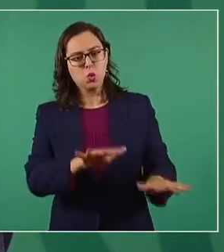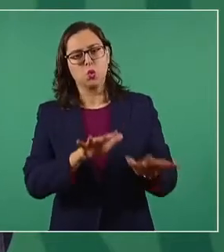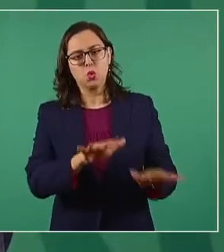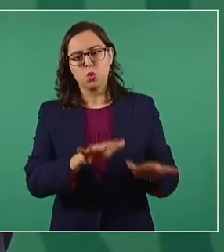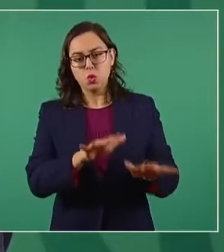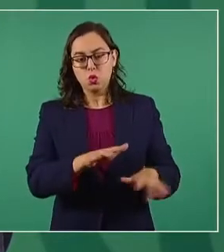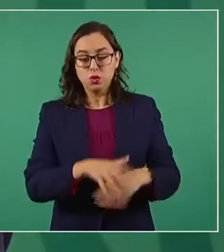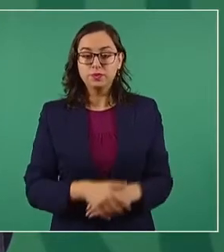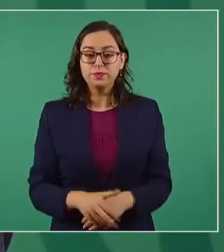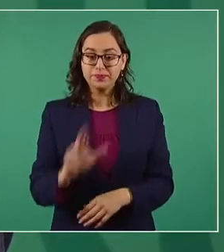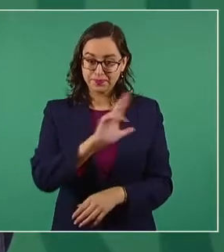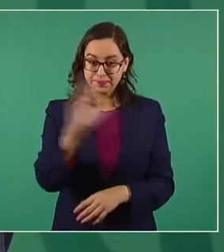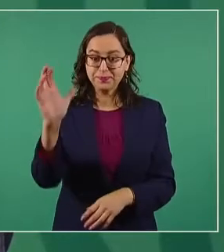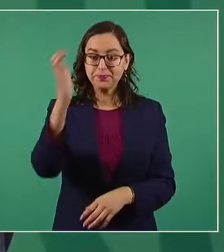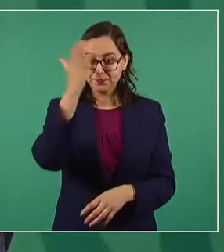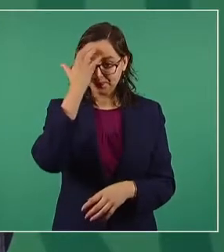reconocimientos